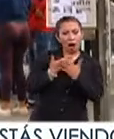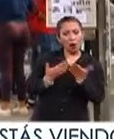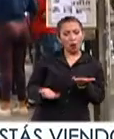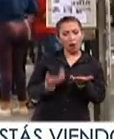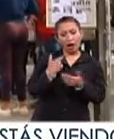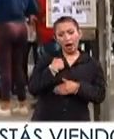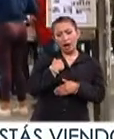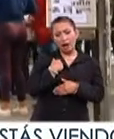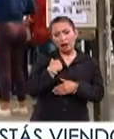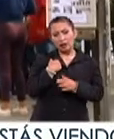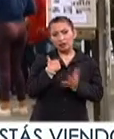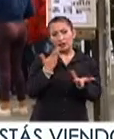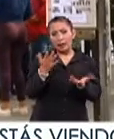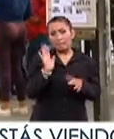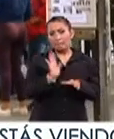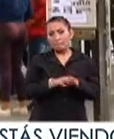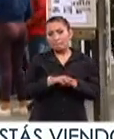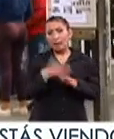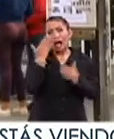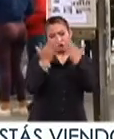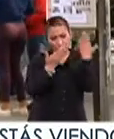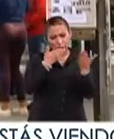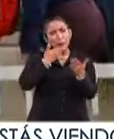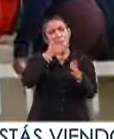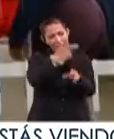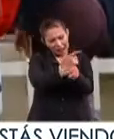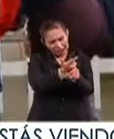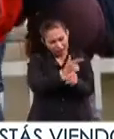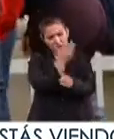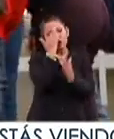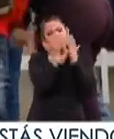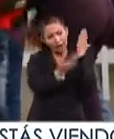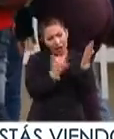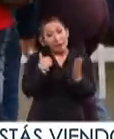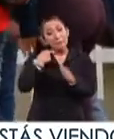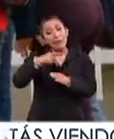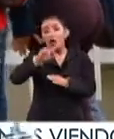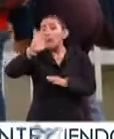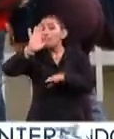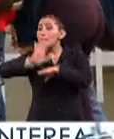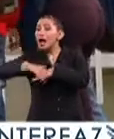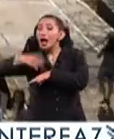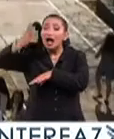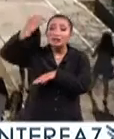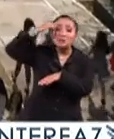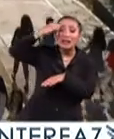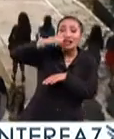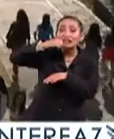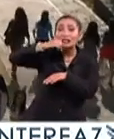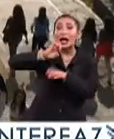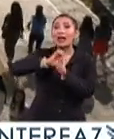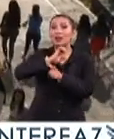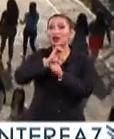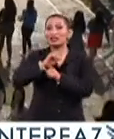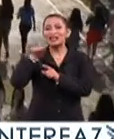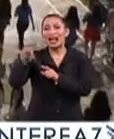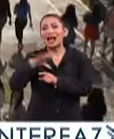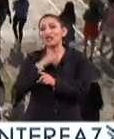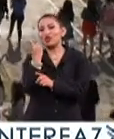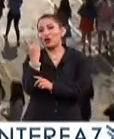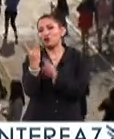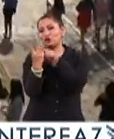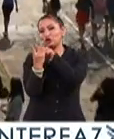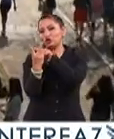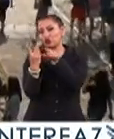formarte, cómo tener más habilidades y nuevas experiencias. Y aquí es donde entran dos versiones que tenemos que